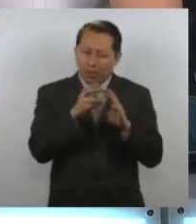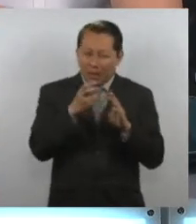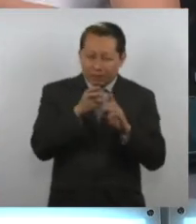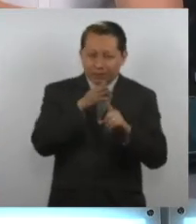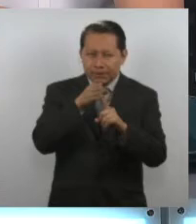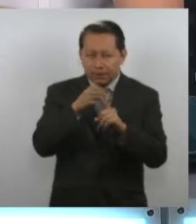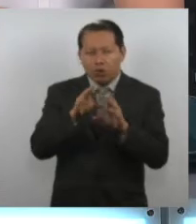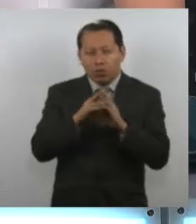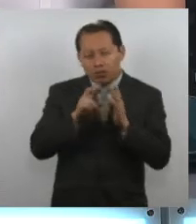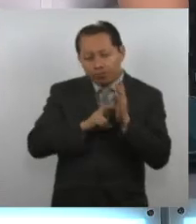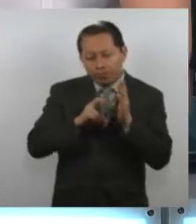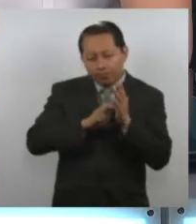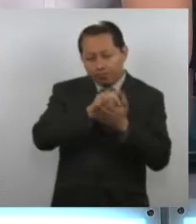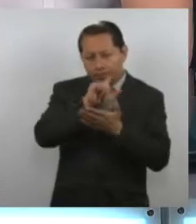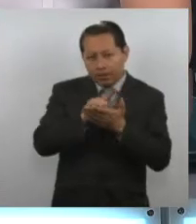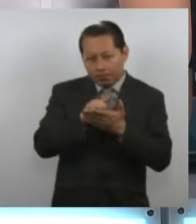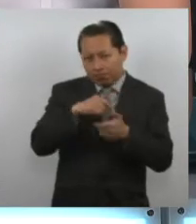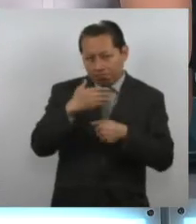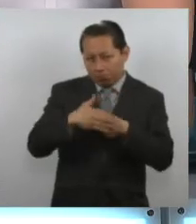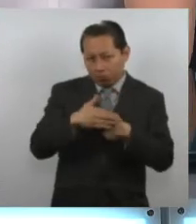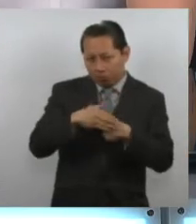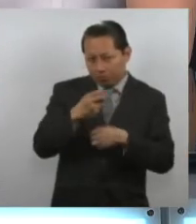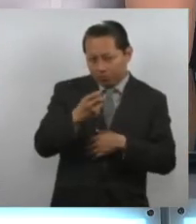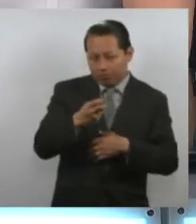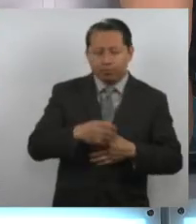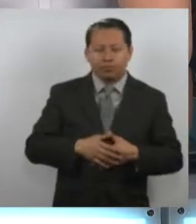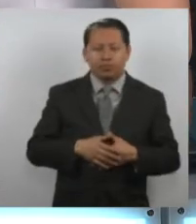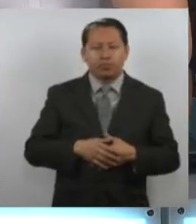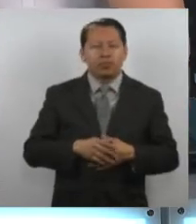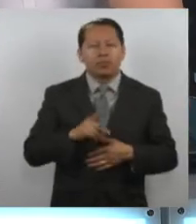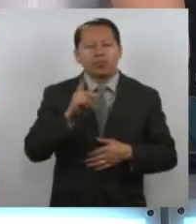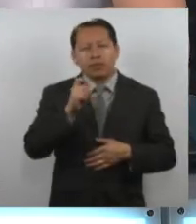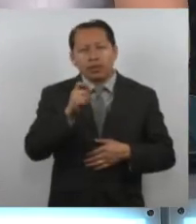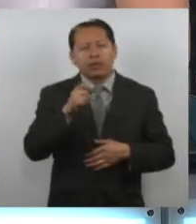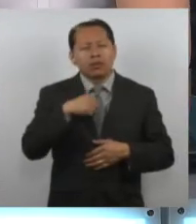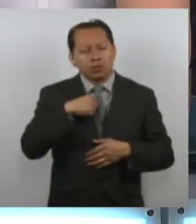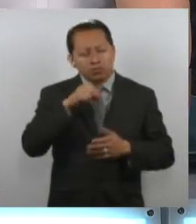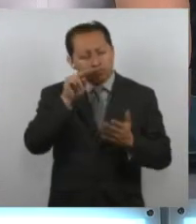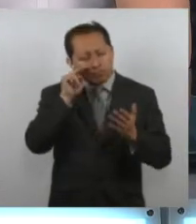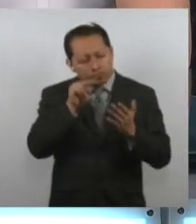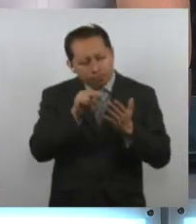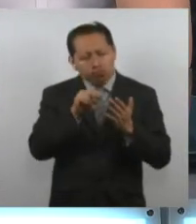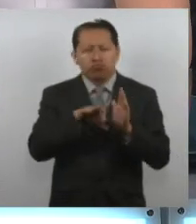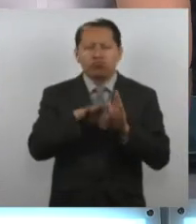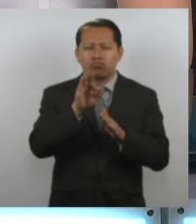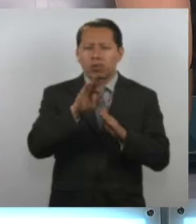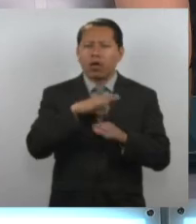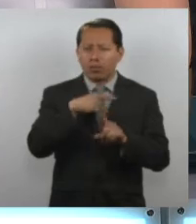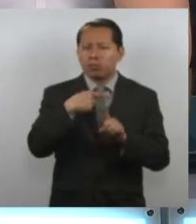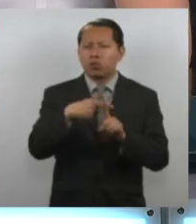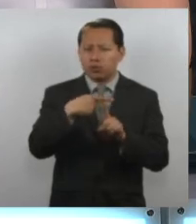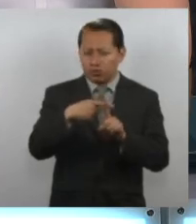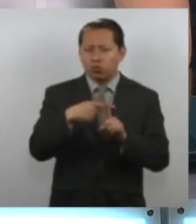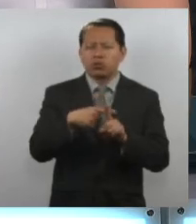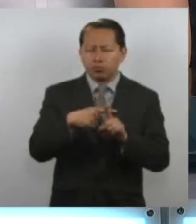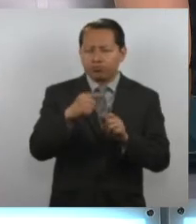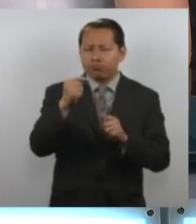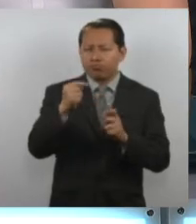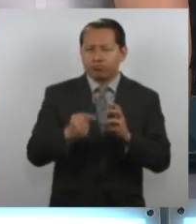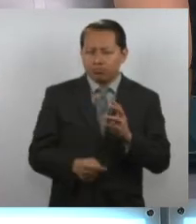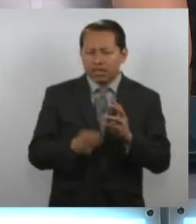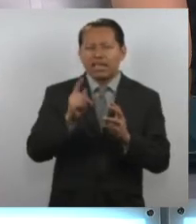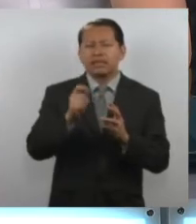de reforma de ley próximas, puedo notar aspectos positivos. El primero de ellos es